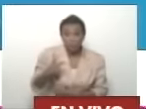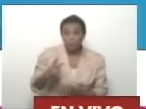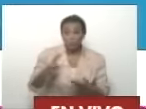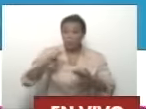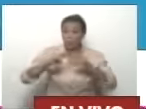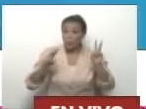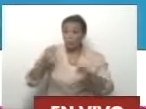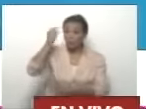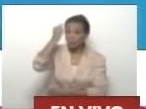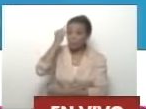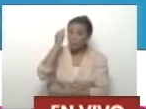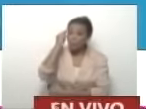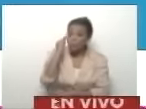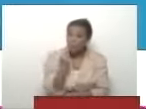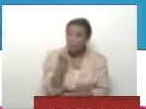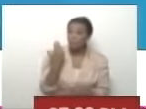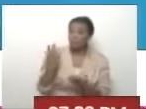paz.